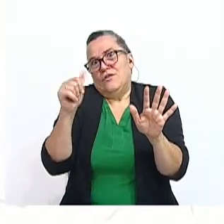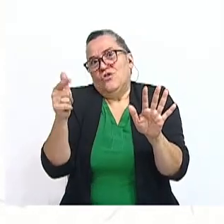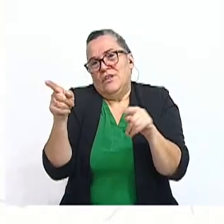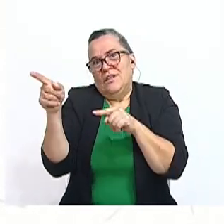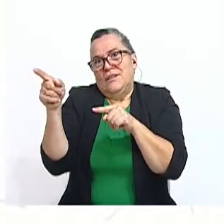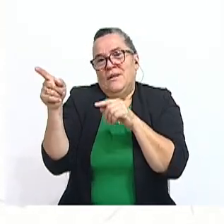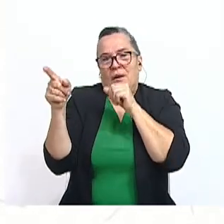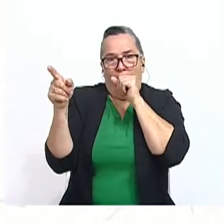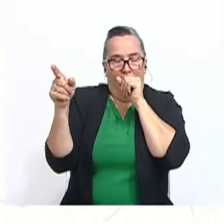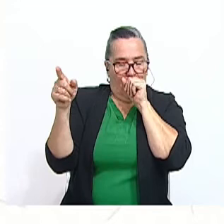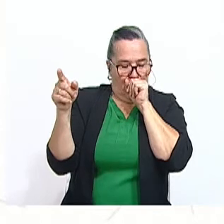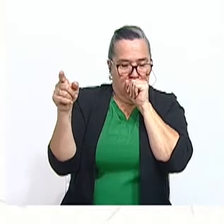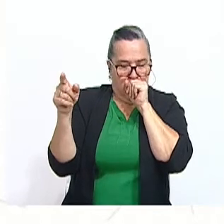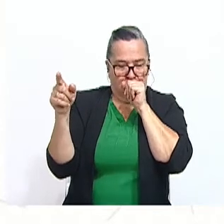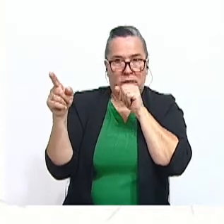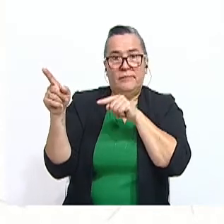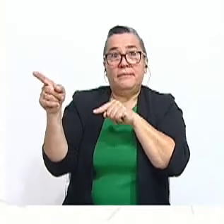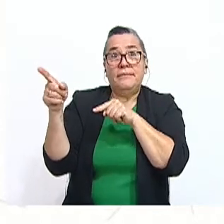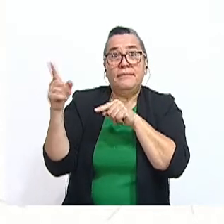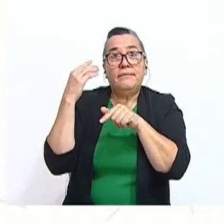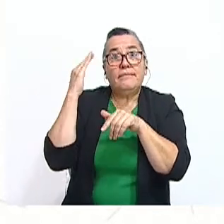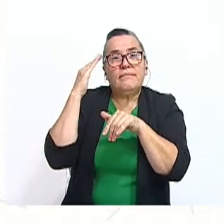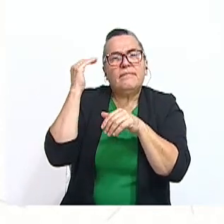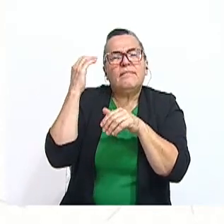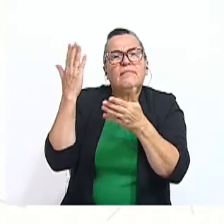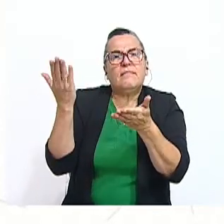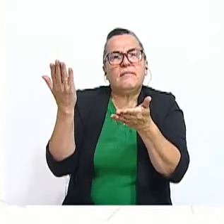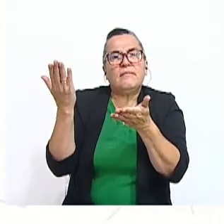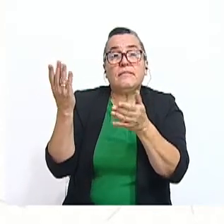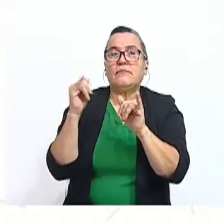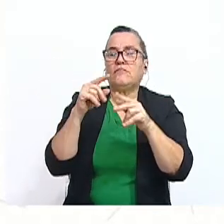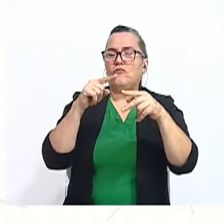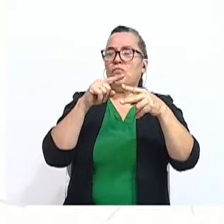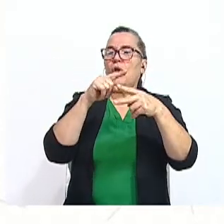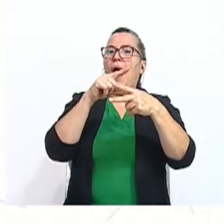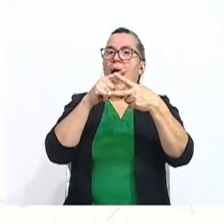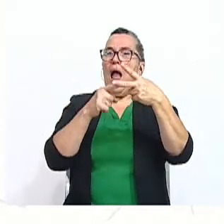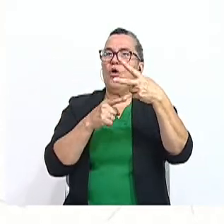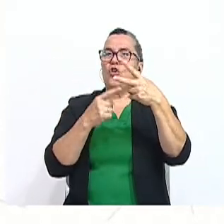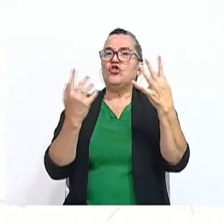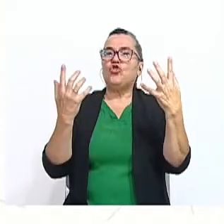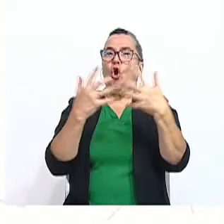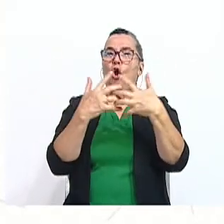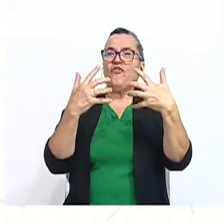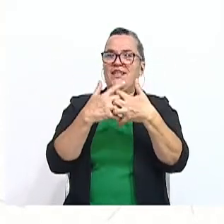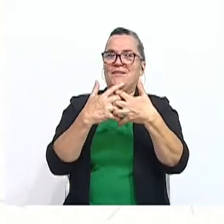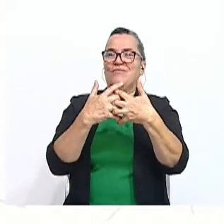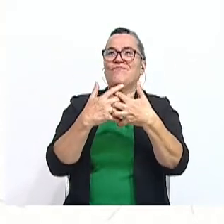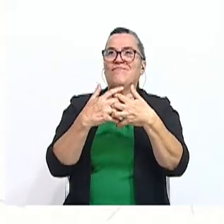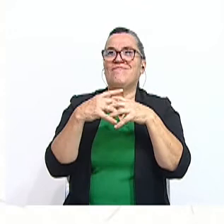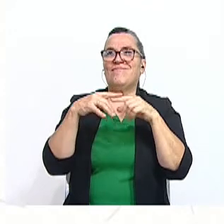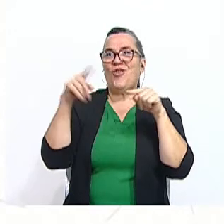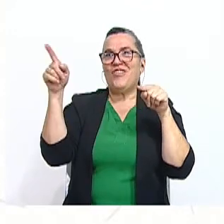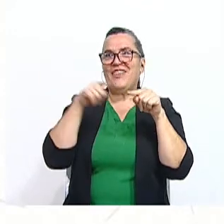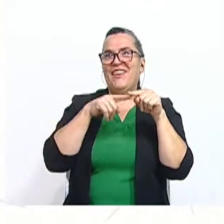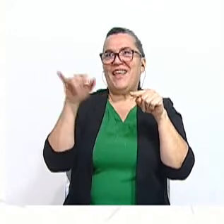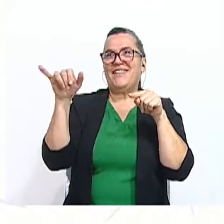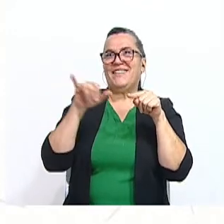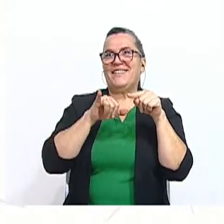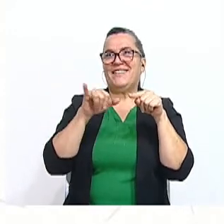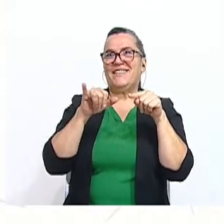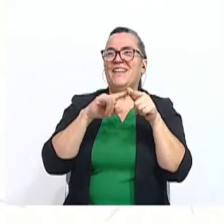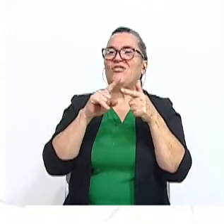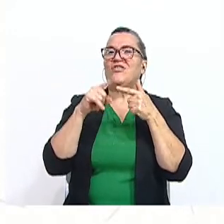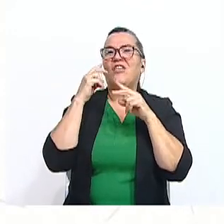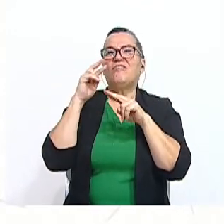110. Excelente. Ahora sí, ¿pero por qué? Porque son ángulos correspondientes. Muy bien. Y ahora